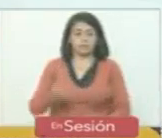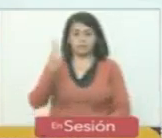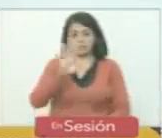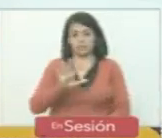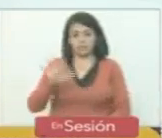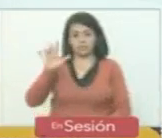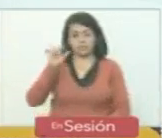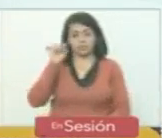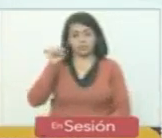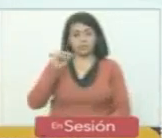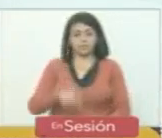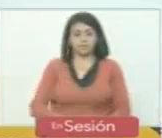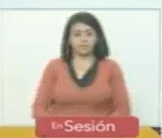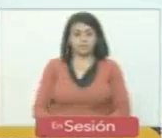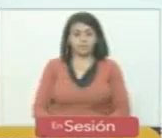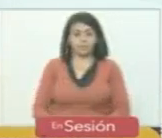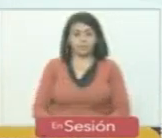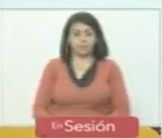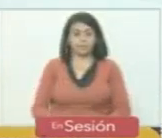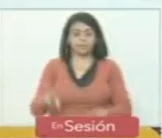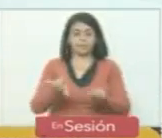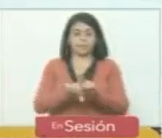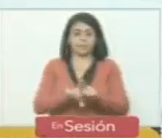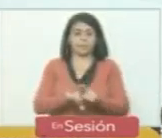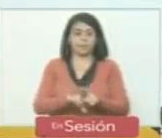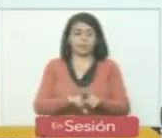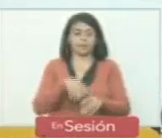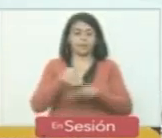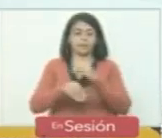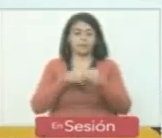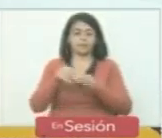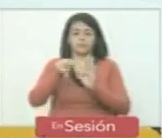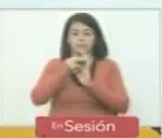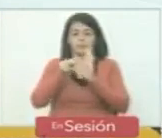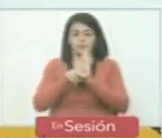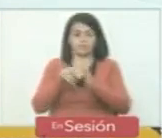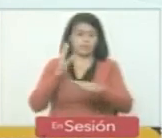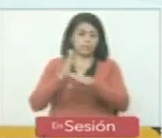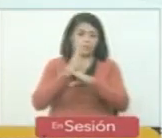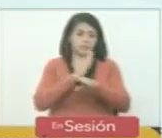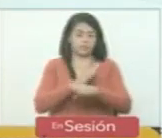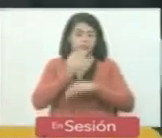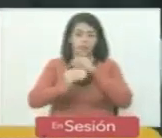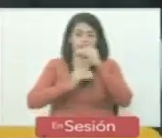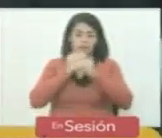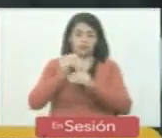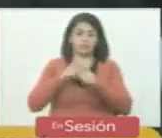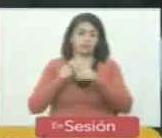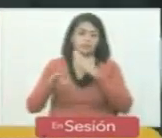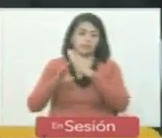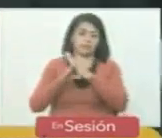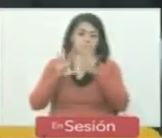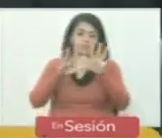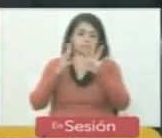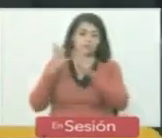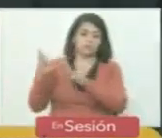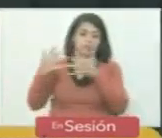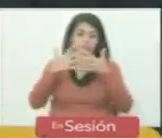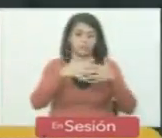al Estado venezolano, así como el levantamiento de las medidas restrictivas dictadas contra las